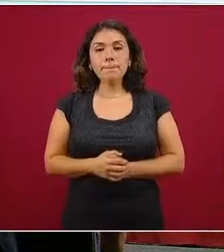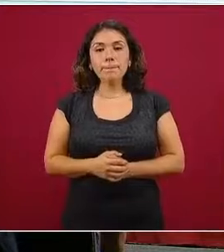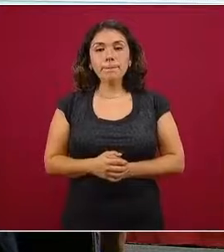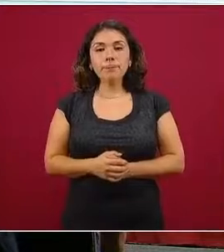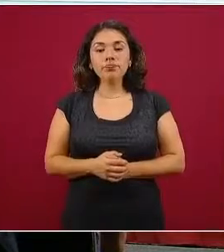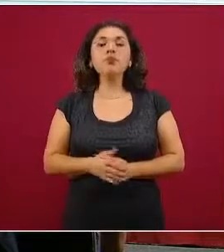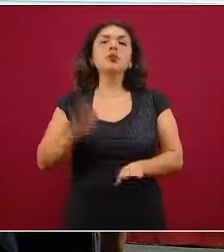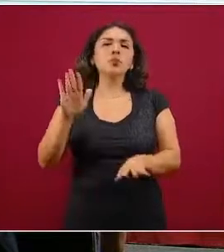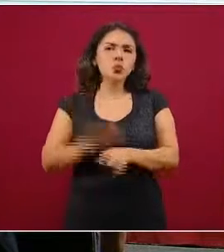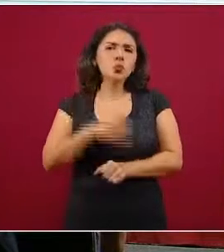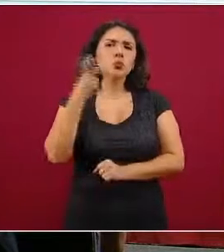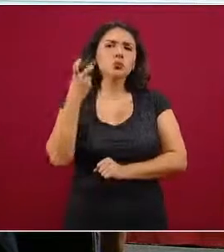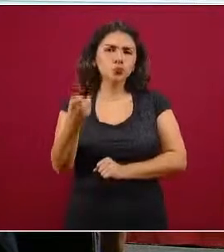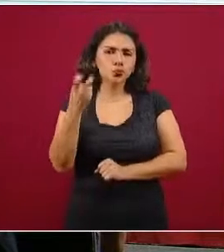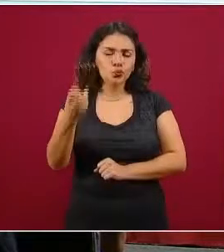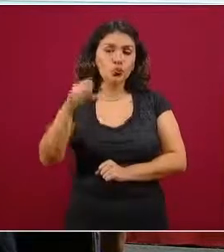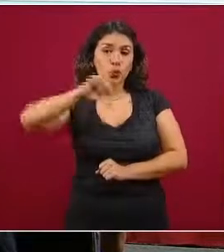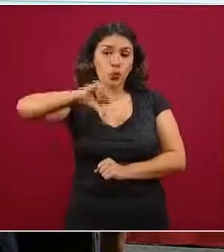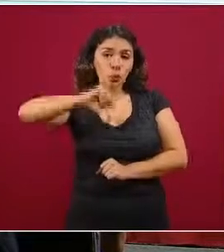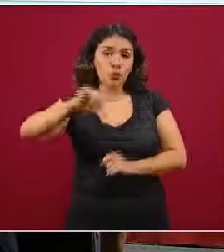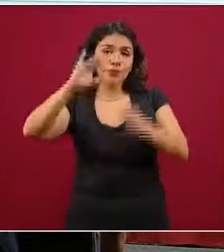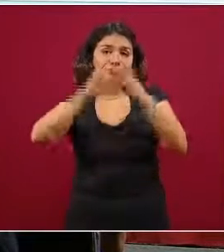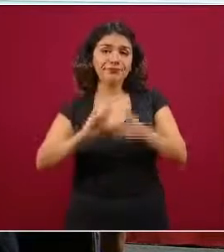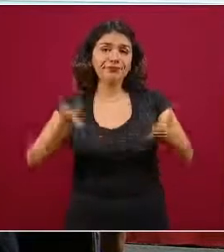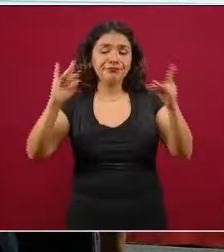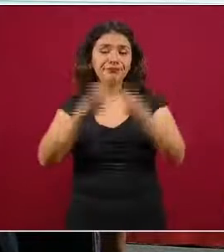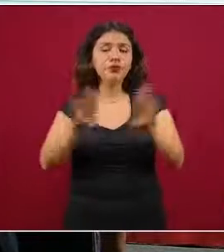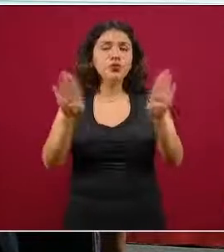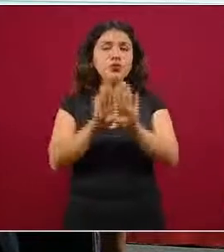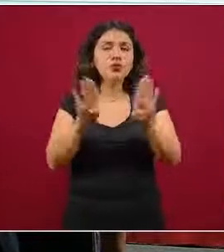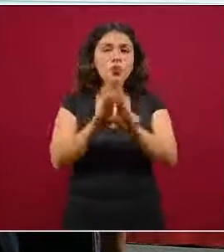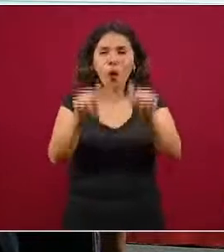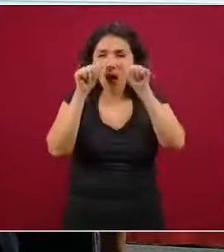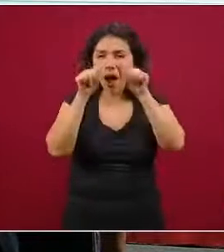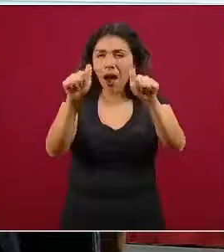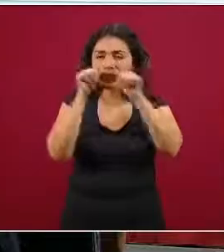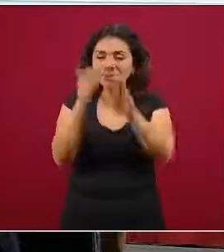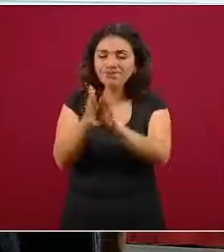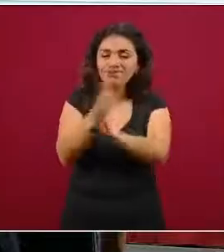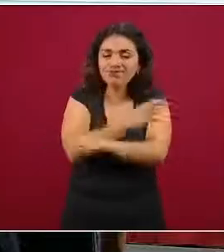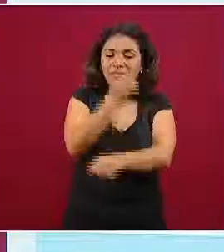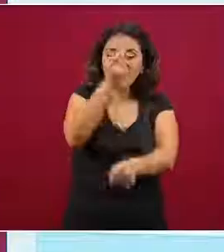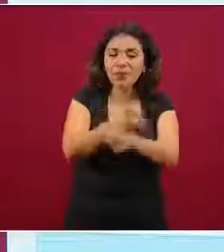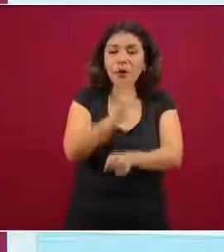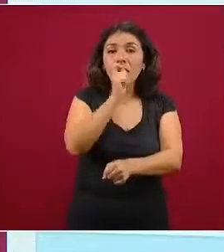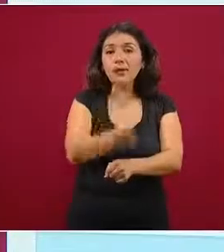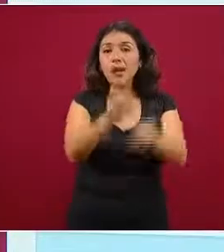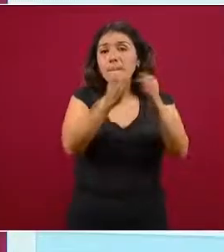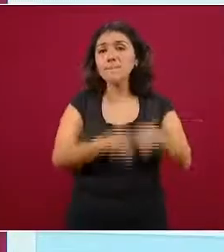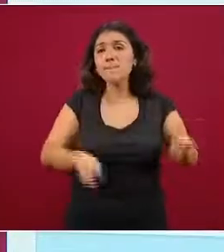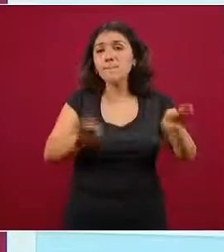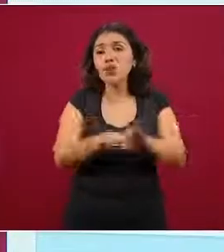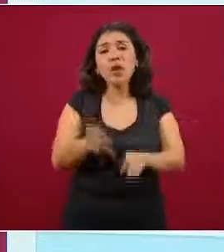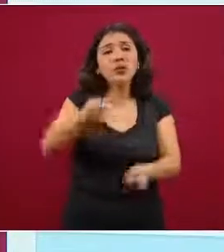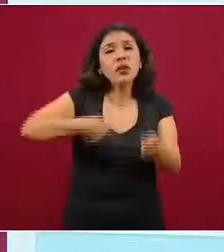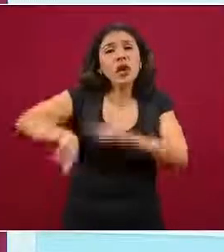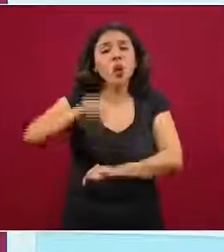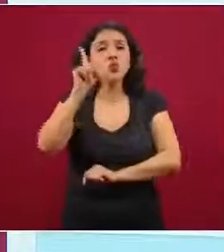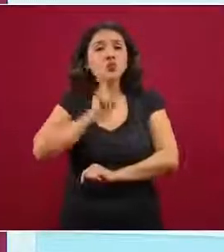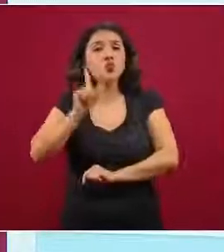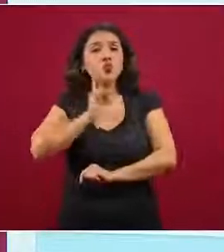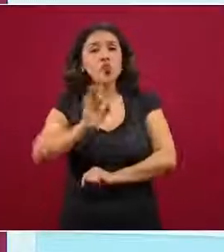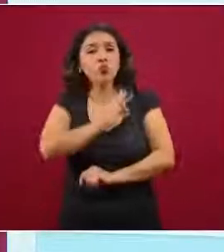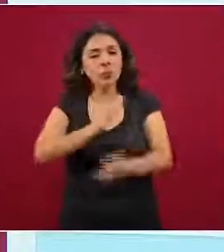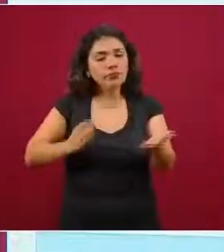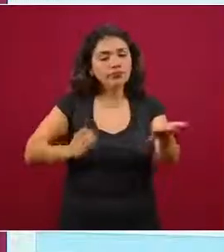Por ello, hablamos hoy de la atención oportuna y la importancia que tiene el acceso de las